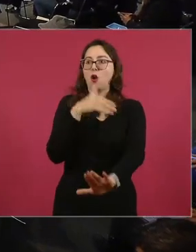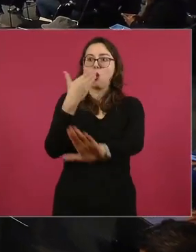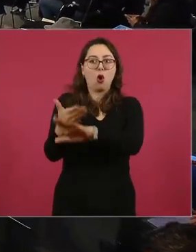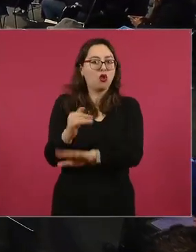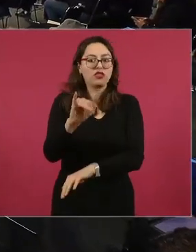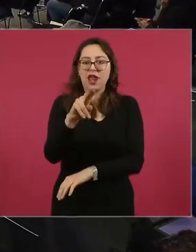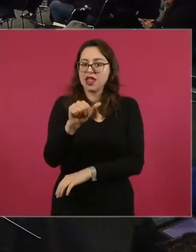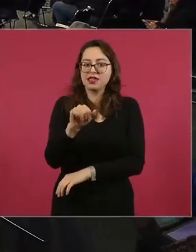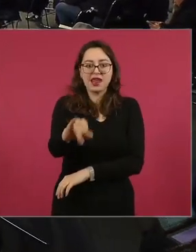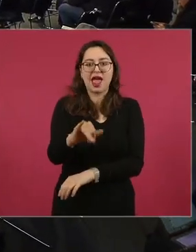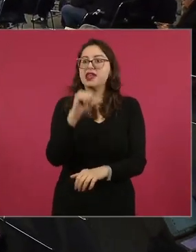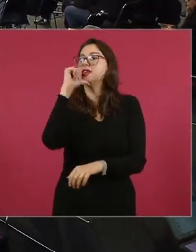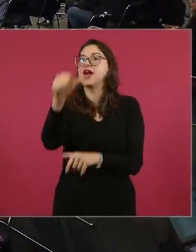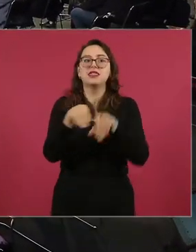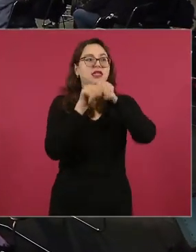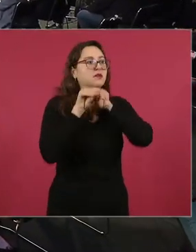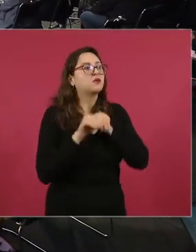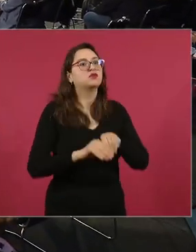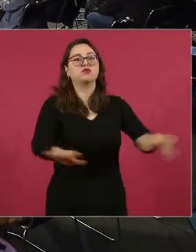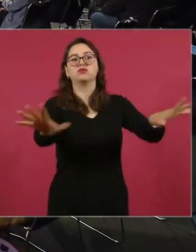son temas